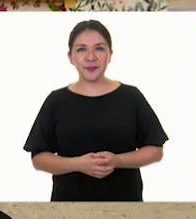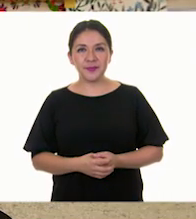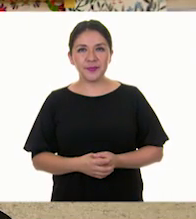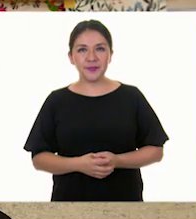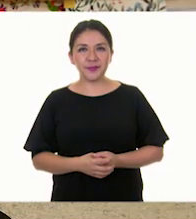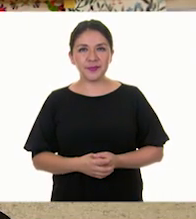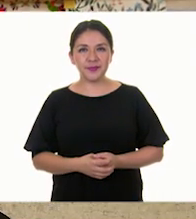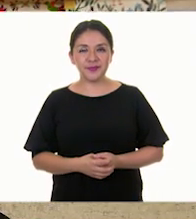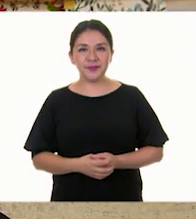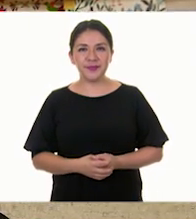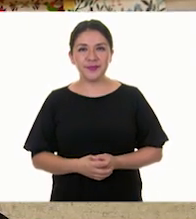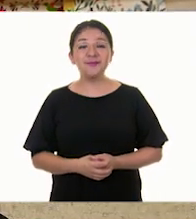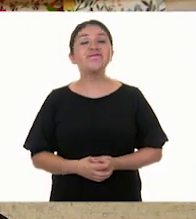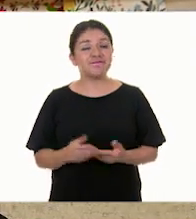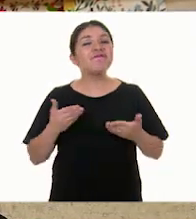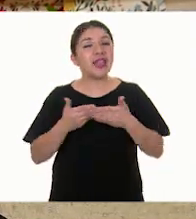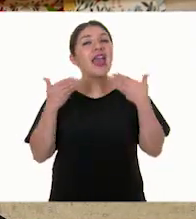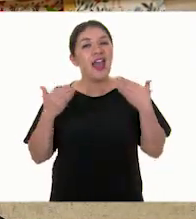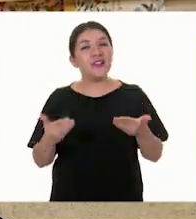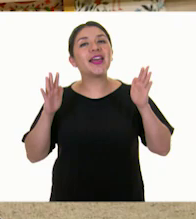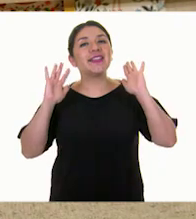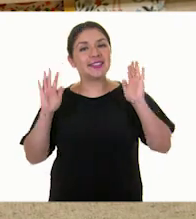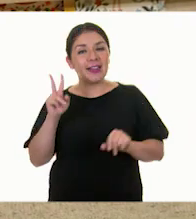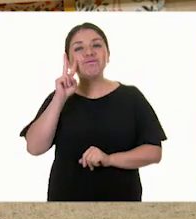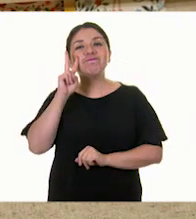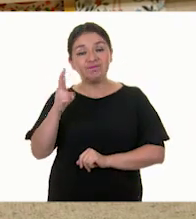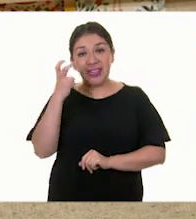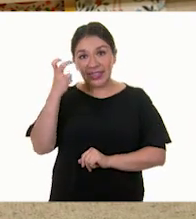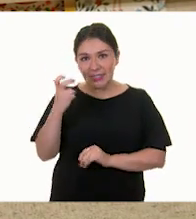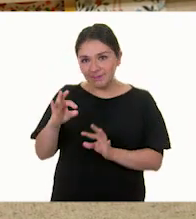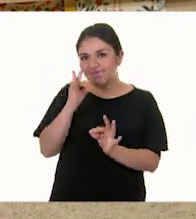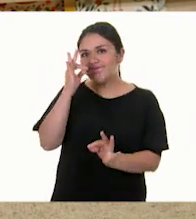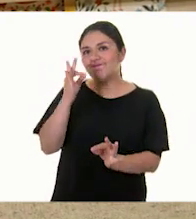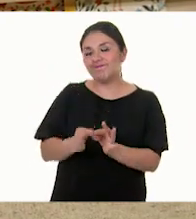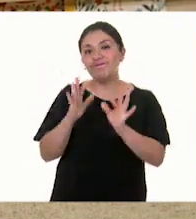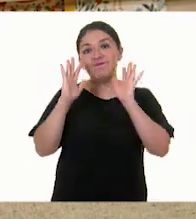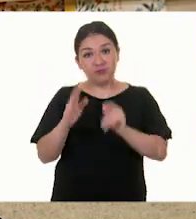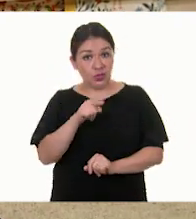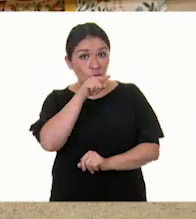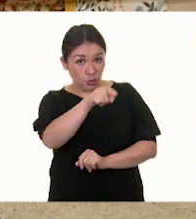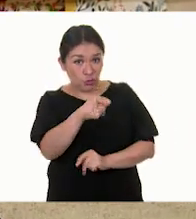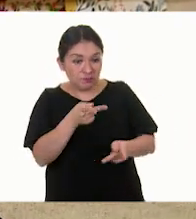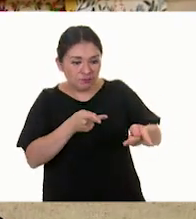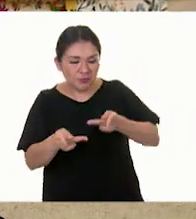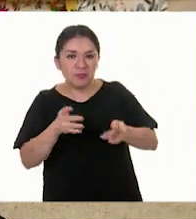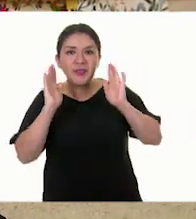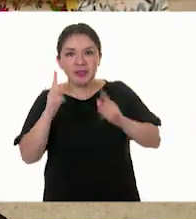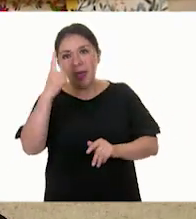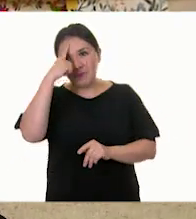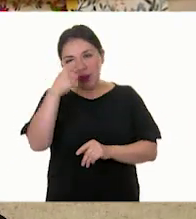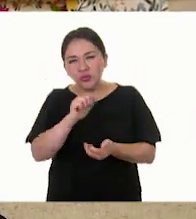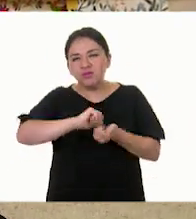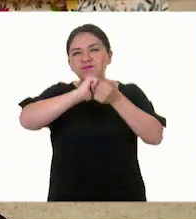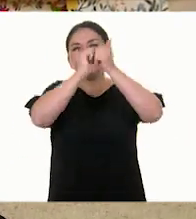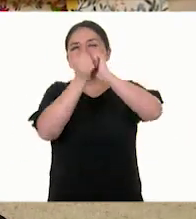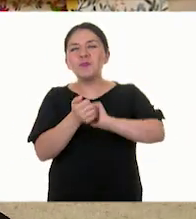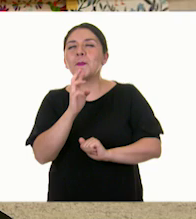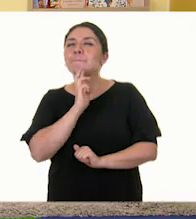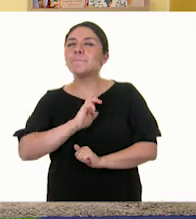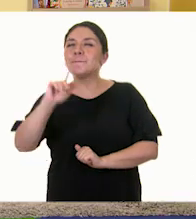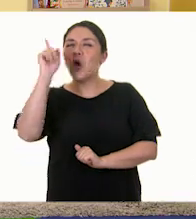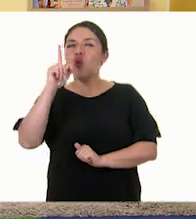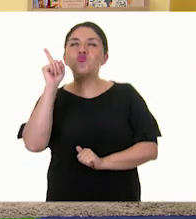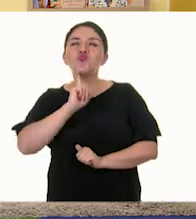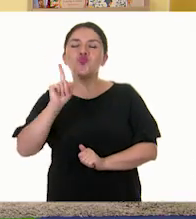¡Wow! Ahora sí, Adriana. Está lista. ¿Y tú estás lista para convertirte en la mejor narradora?